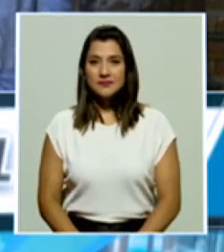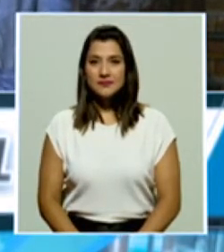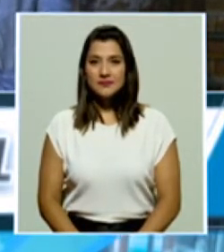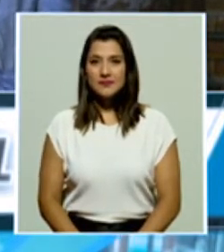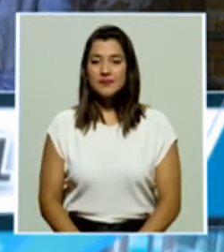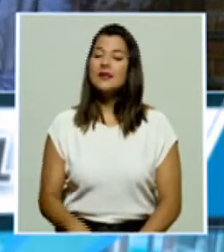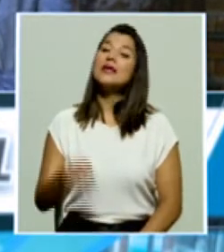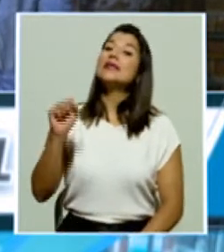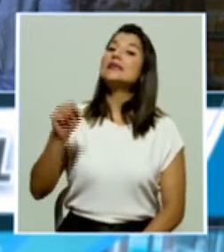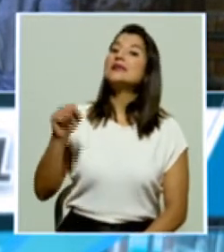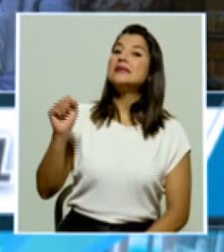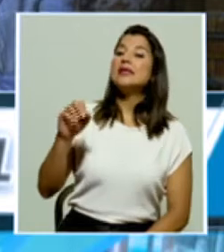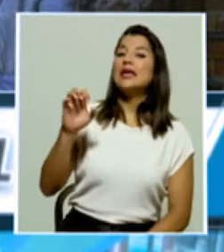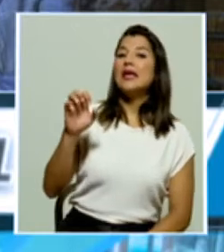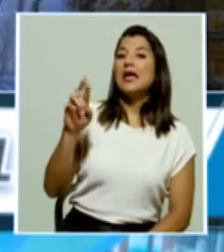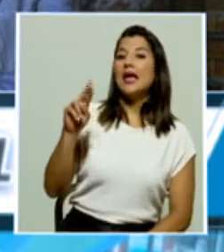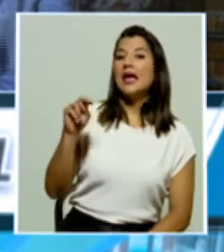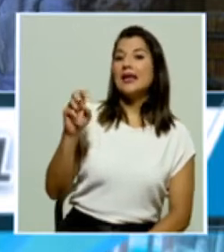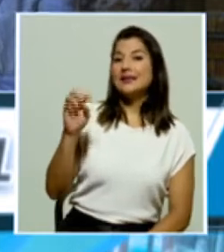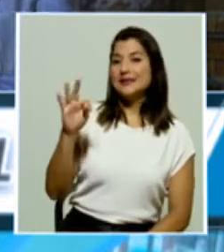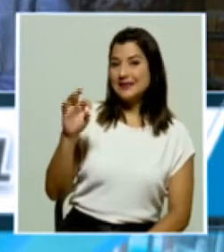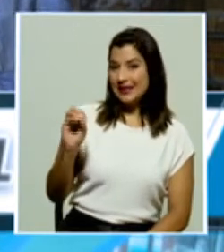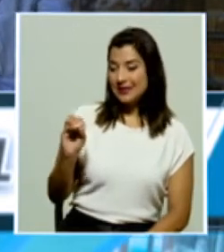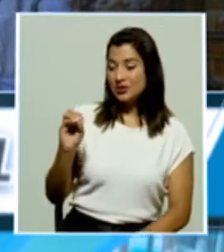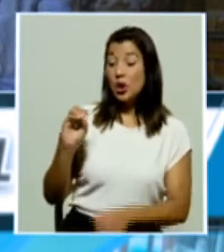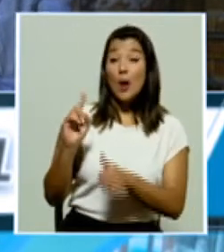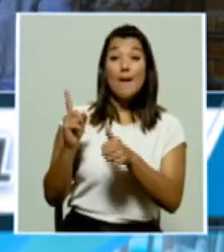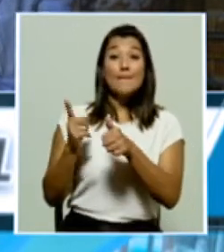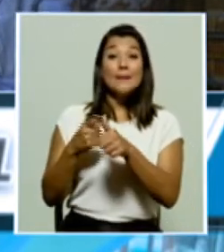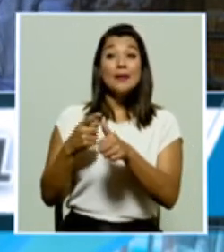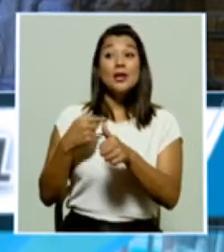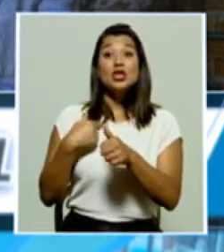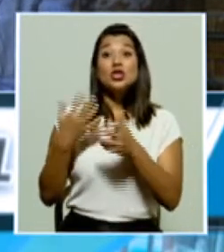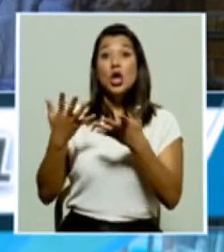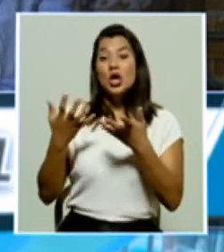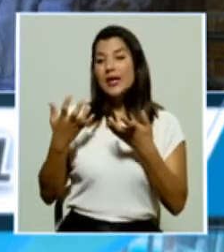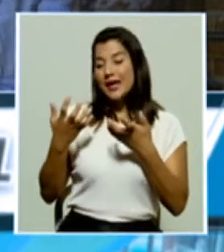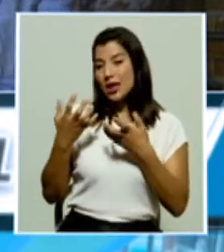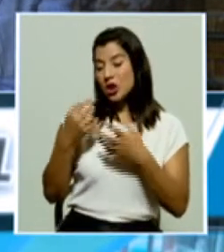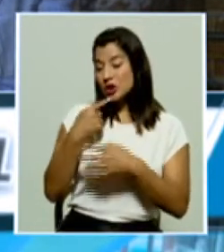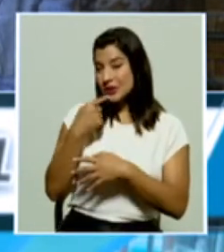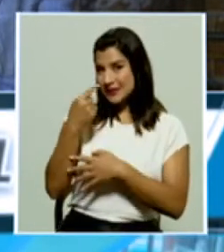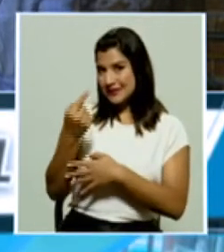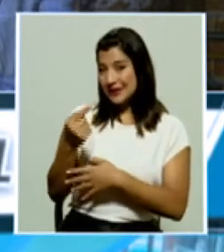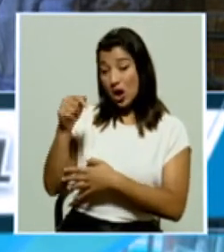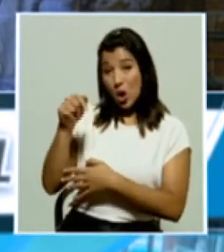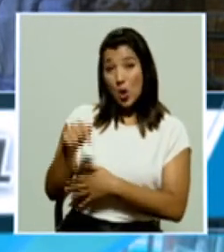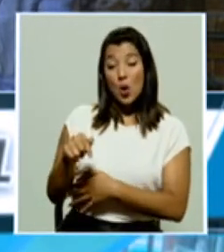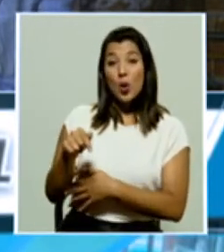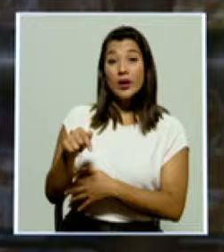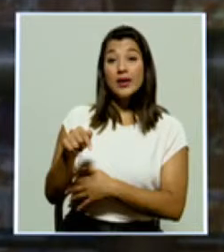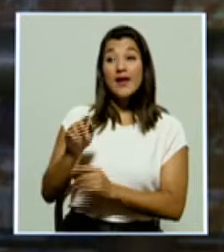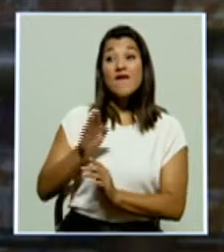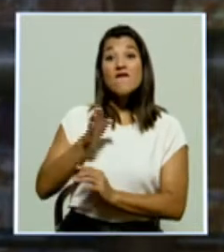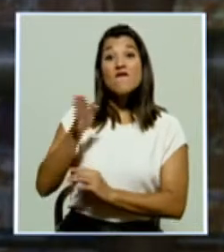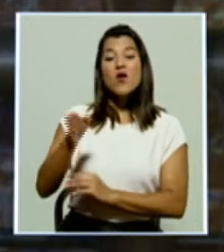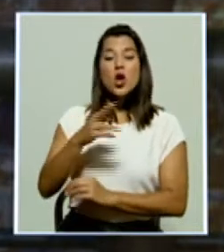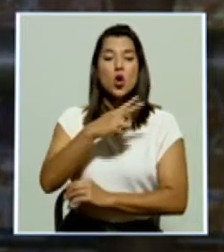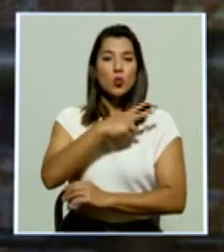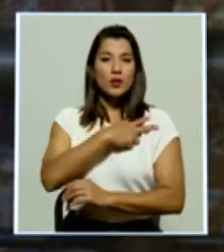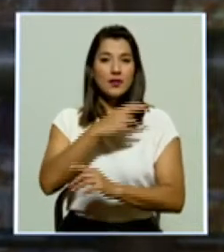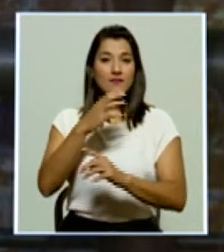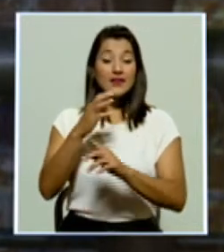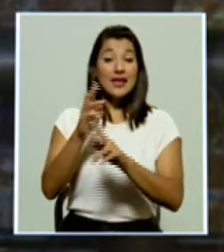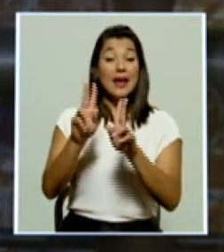Sí, don Ernesto. Lo primero es comentarle que hoy estuvieron los jefes de fracción del